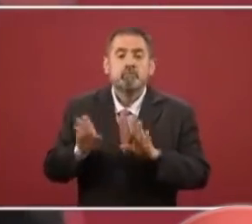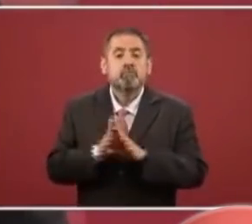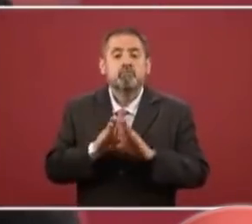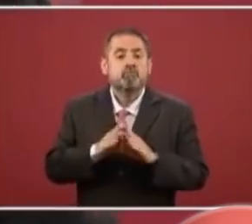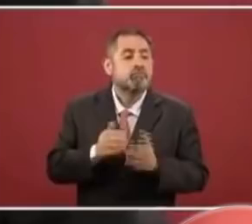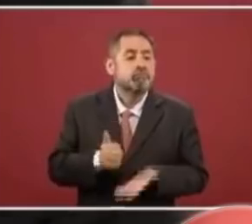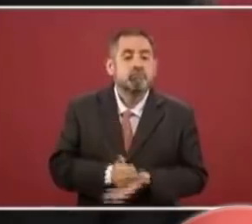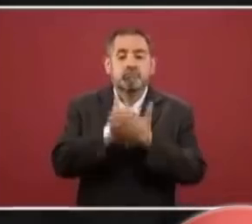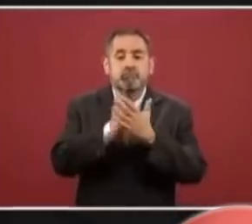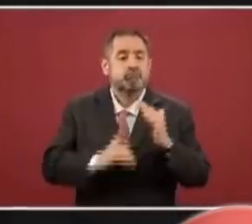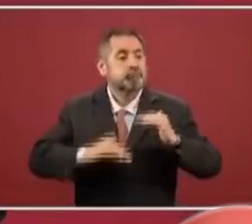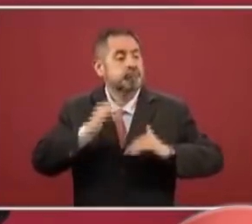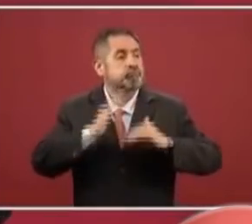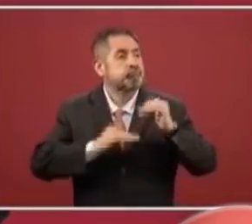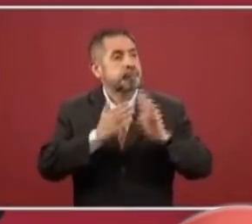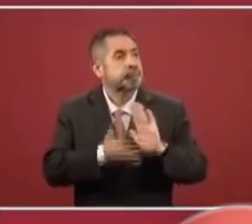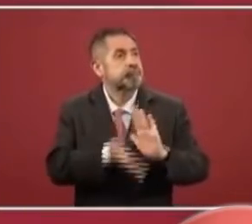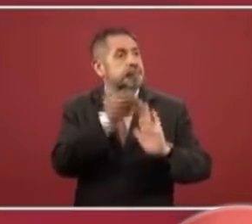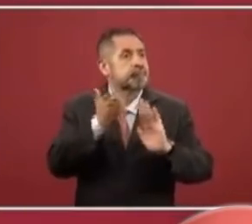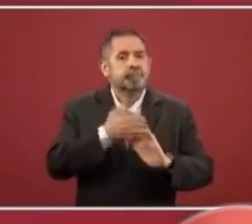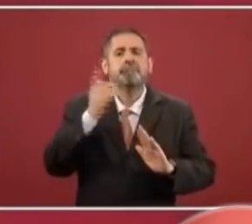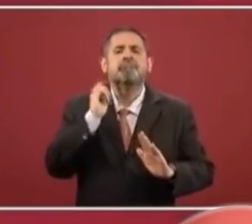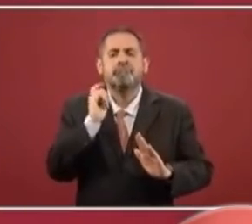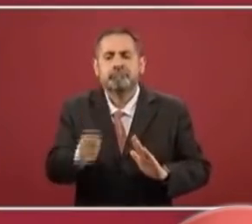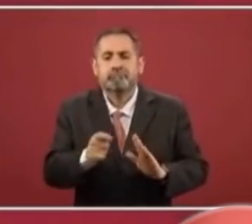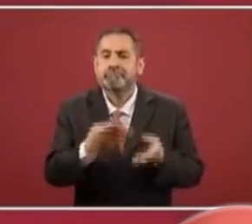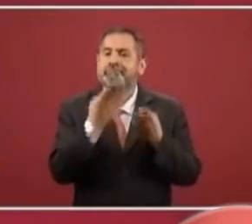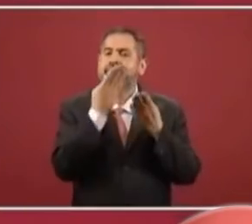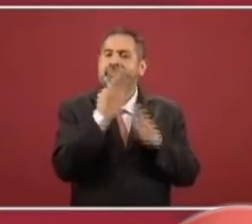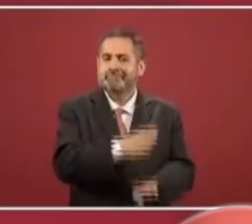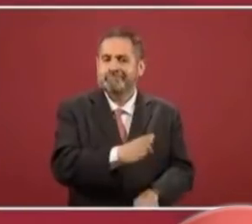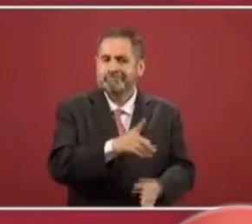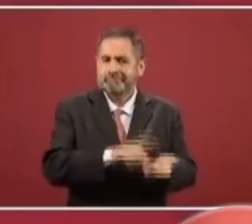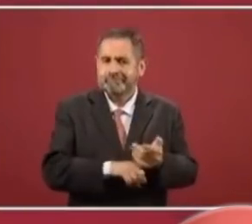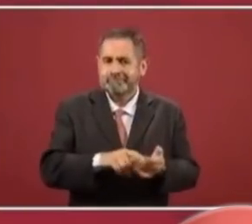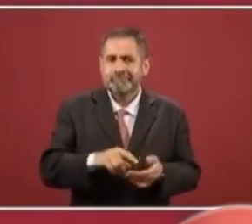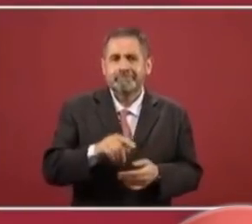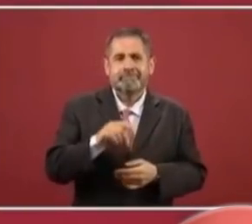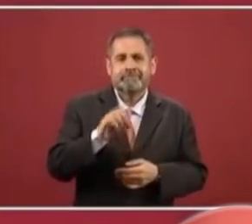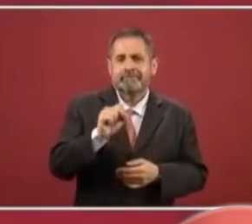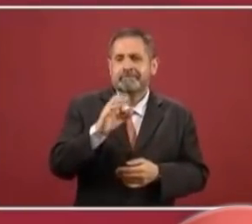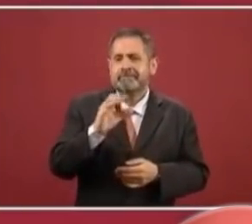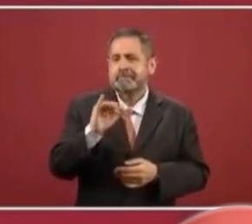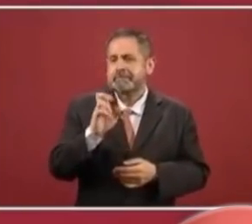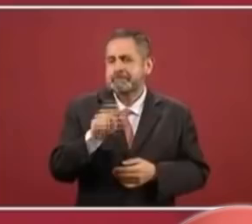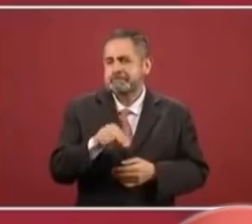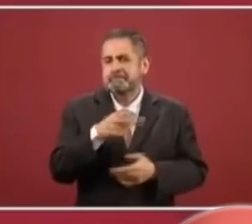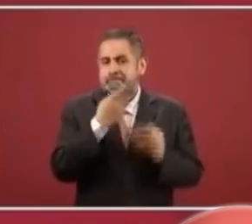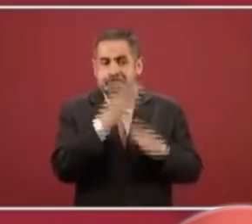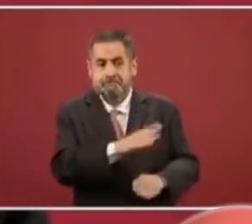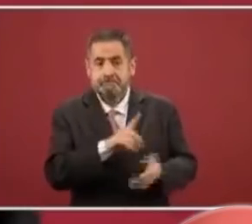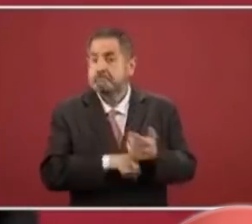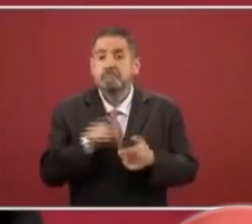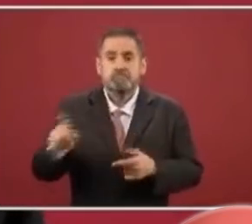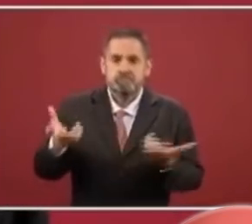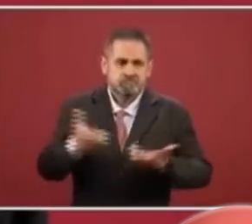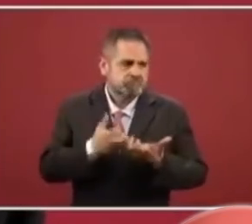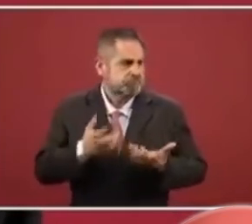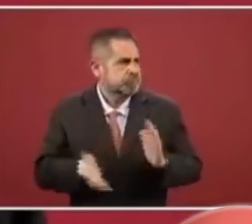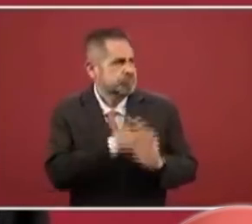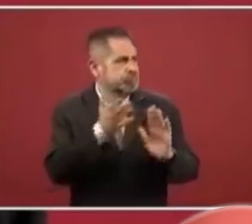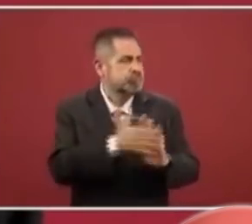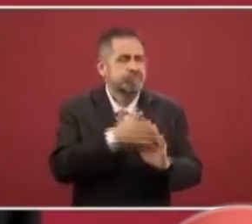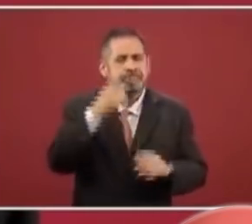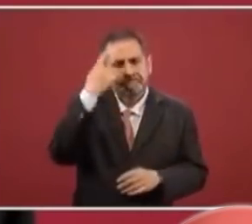construyendo las sucursales del Banco del Bienestar para que le lleguen de